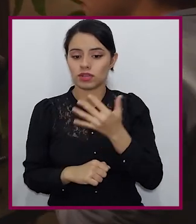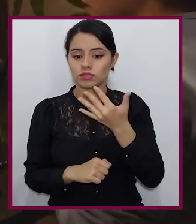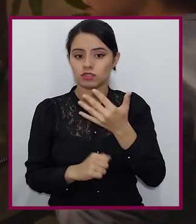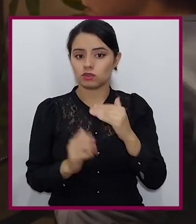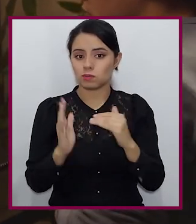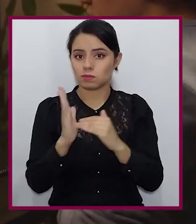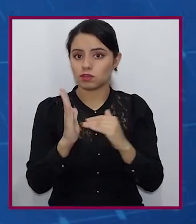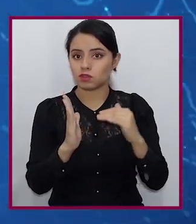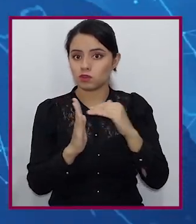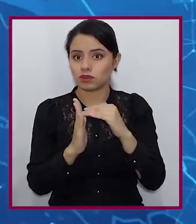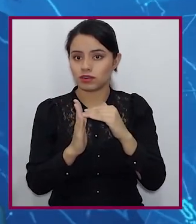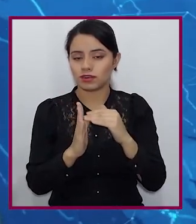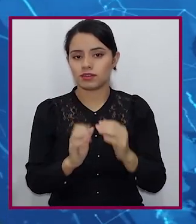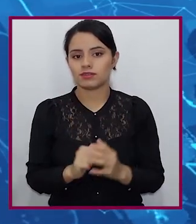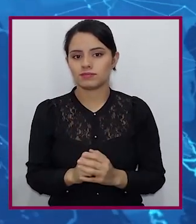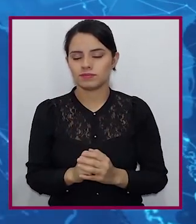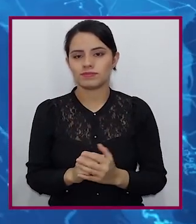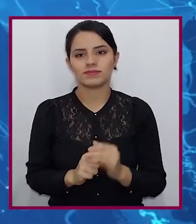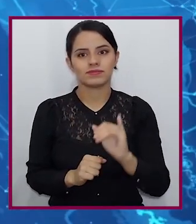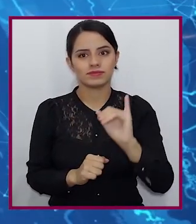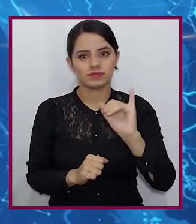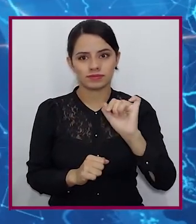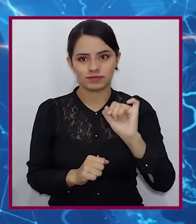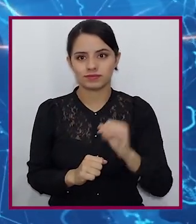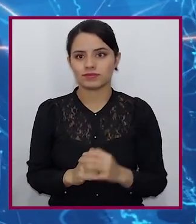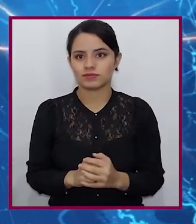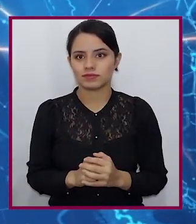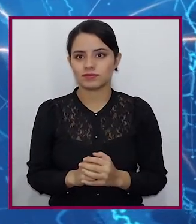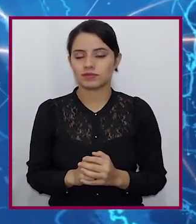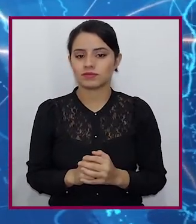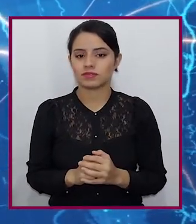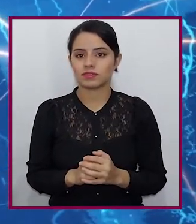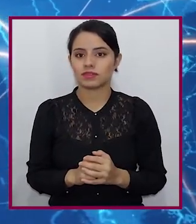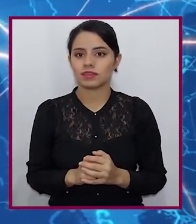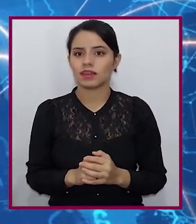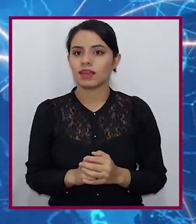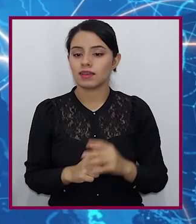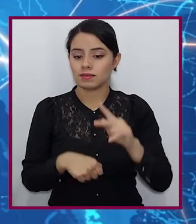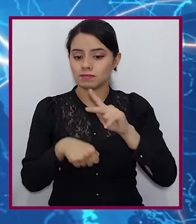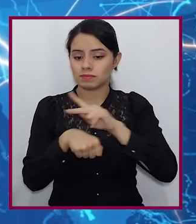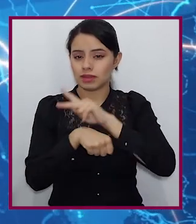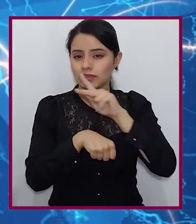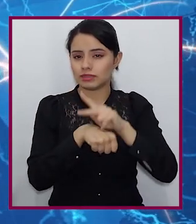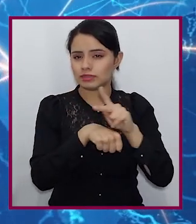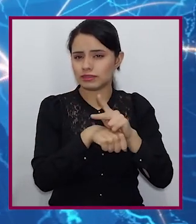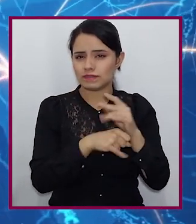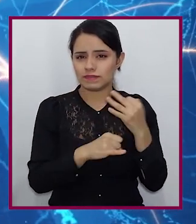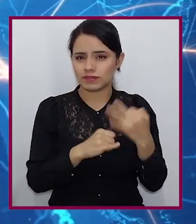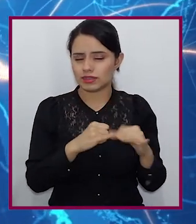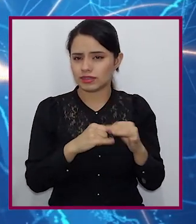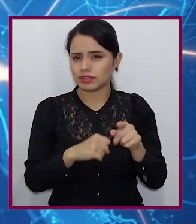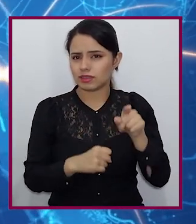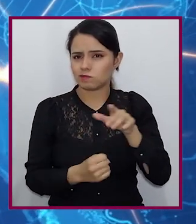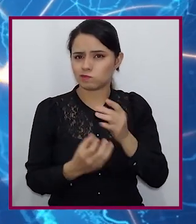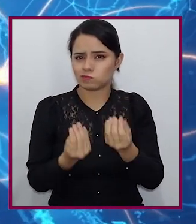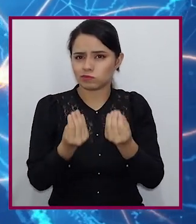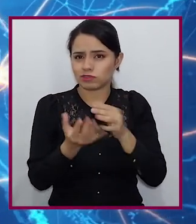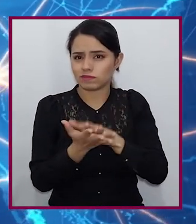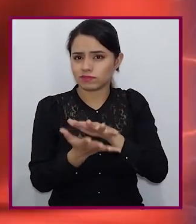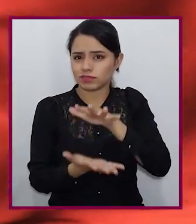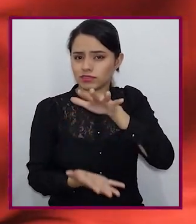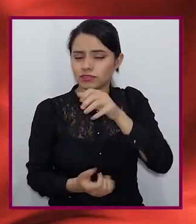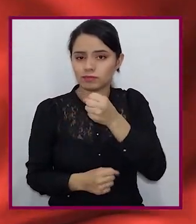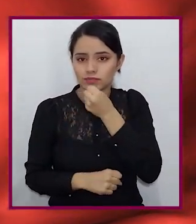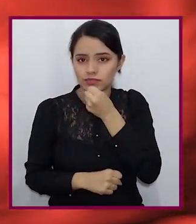millones de episodios? Así es. Los últimos países en tener un gran crecimiento en la producción de